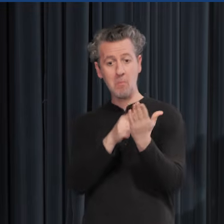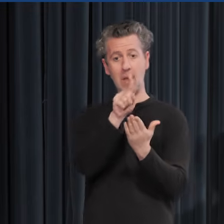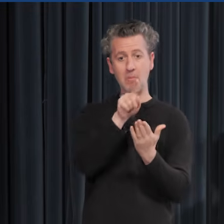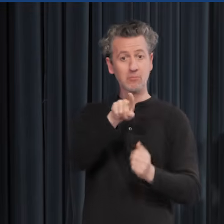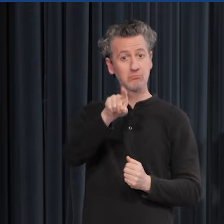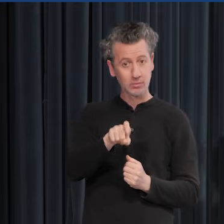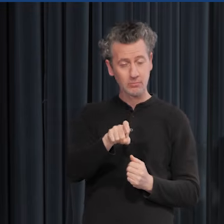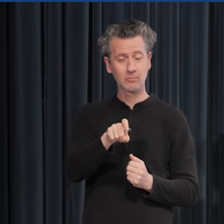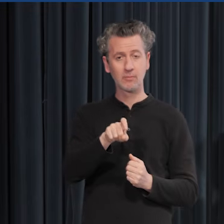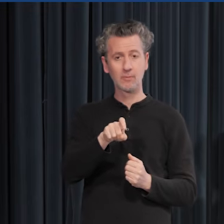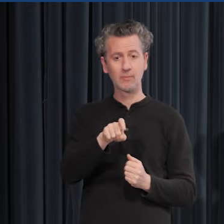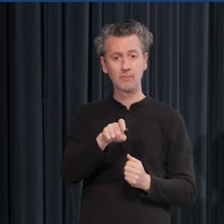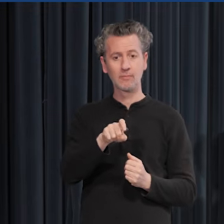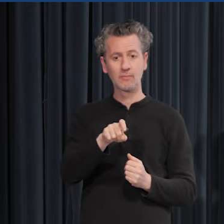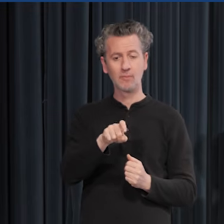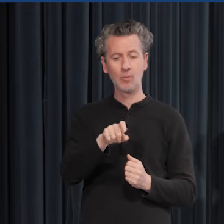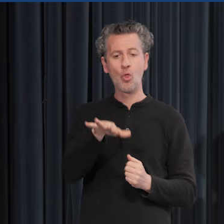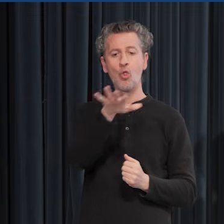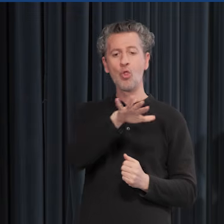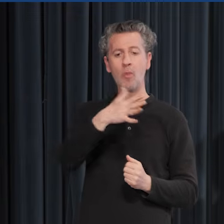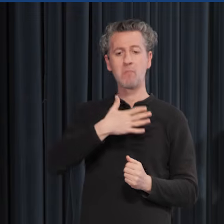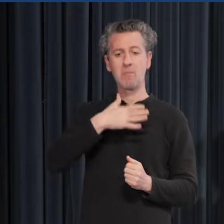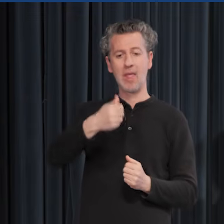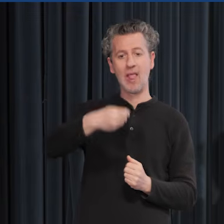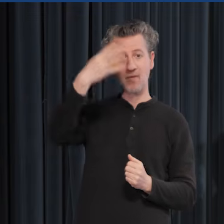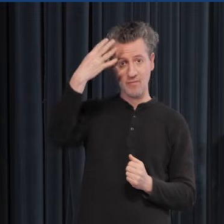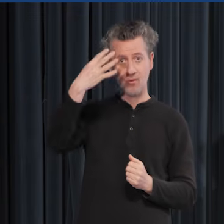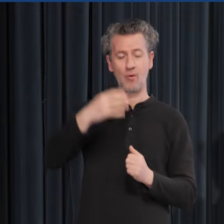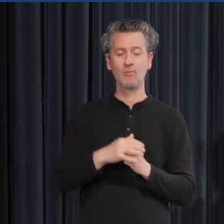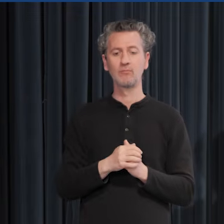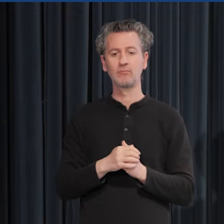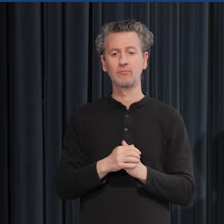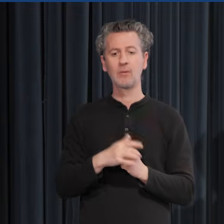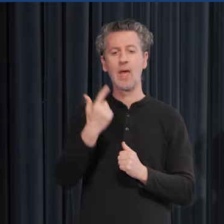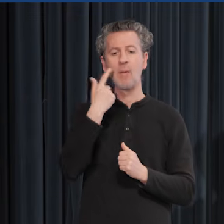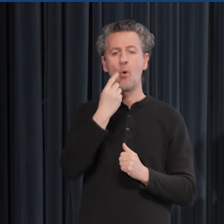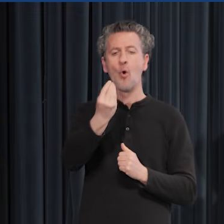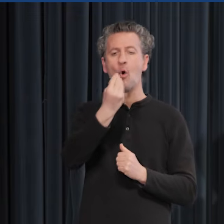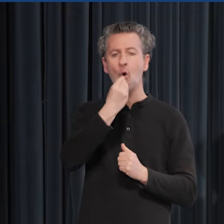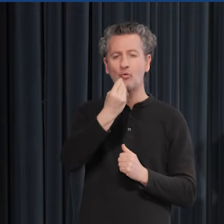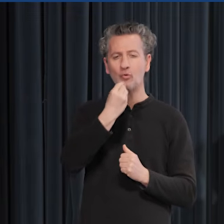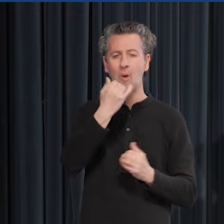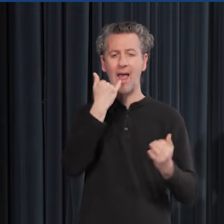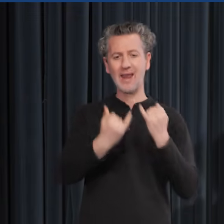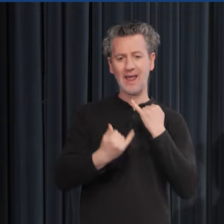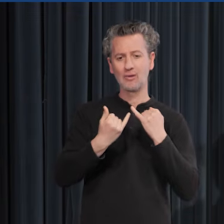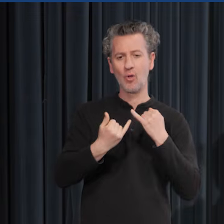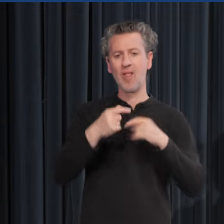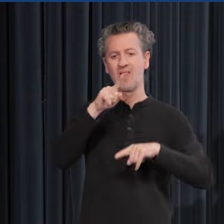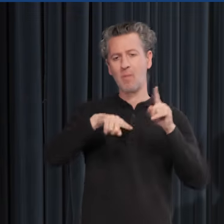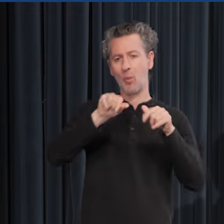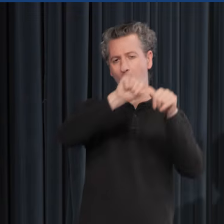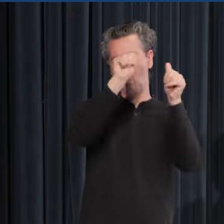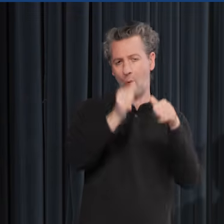dice, señalas dónde está tu edificio y te dice cuál es el consumo energético de tu edificio en base a unos